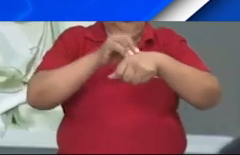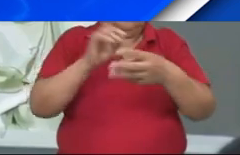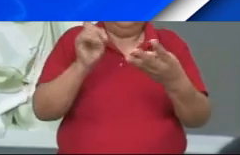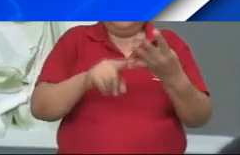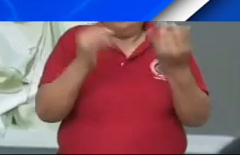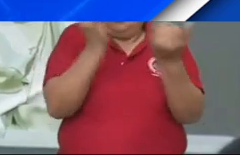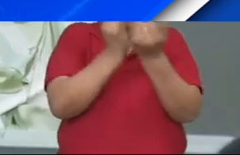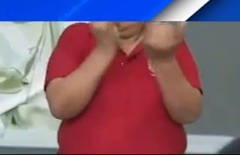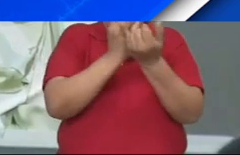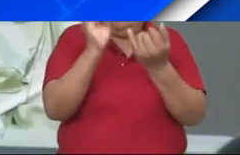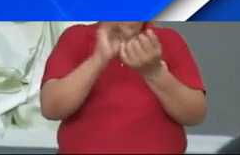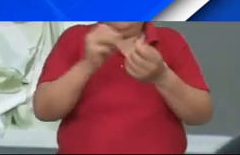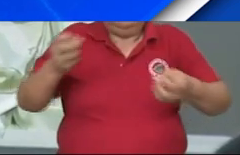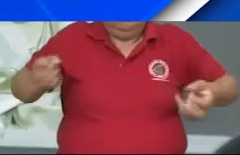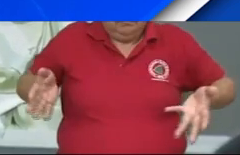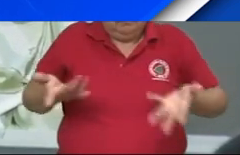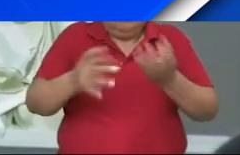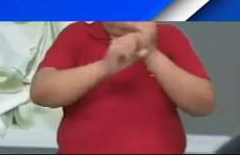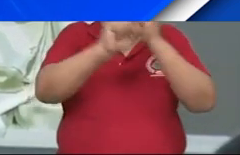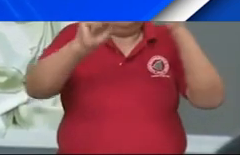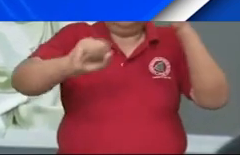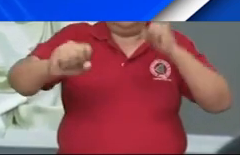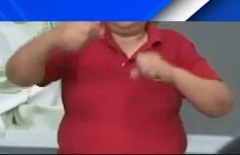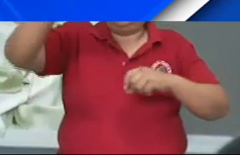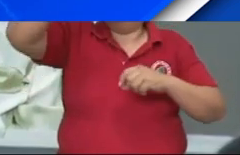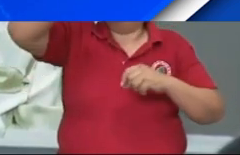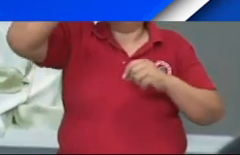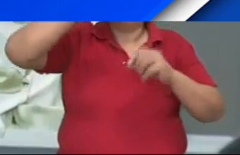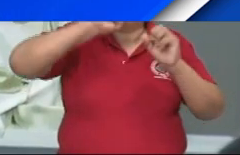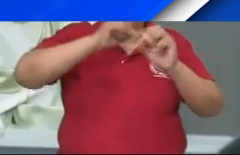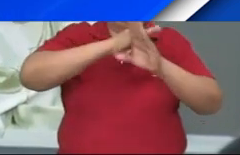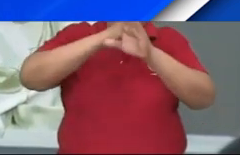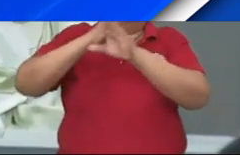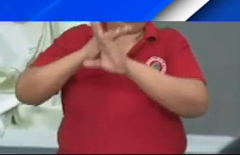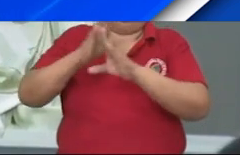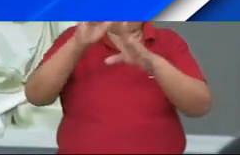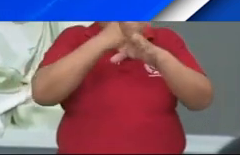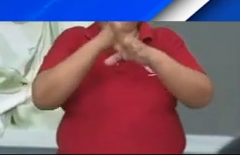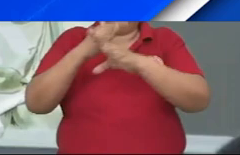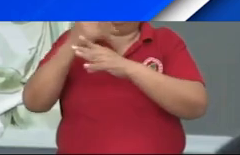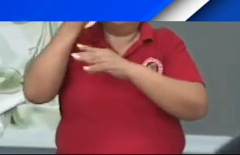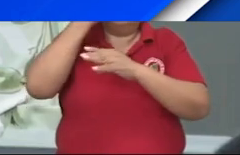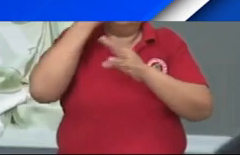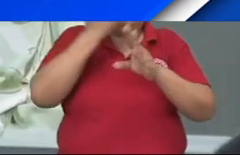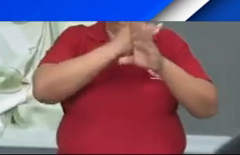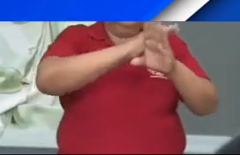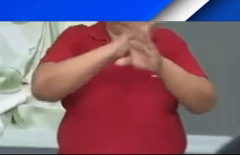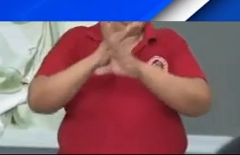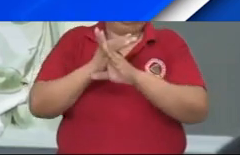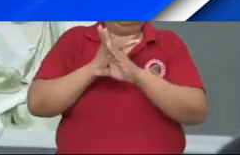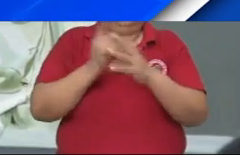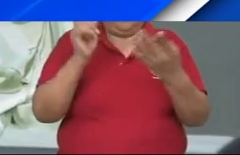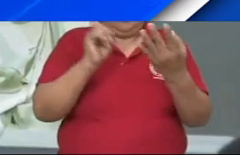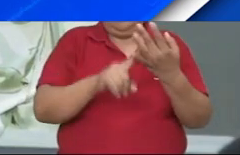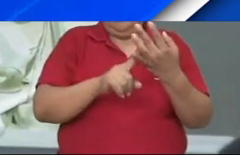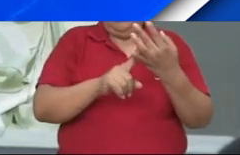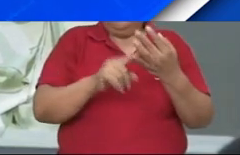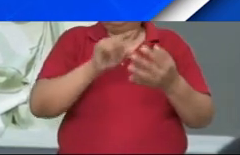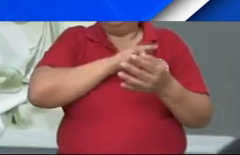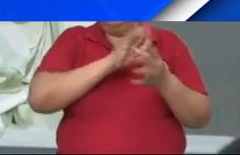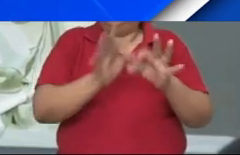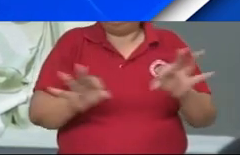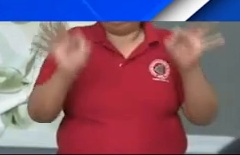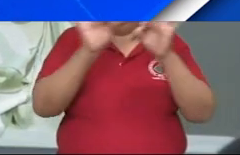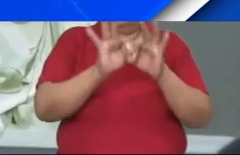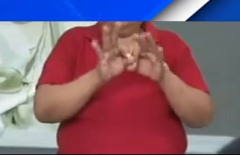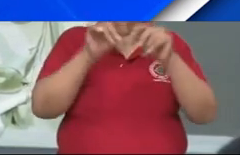han impulsado jornadas de vacunación para prevenir diferentes enfermedades. Se destacan